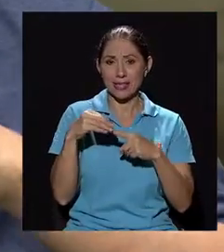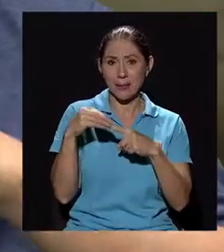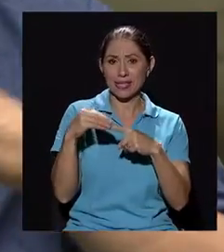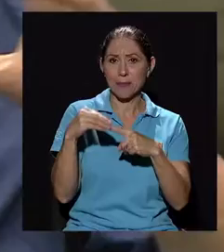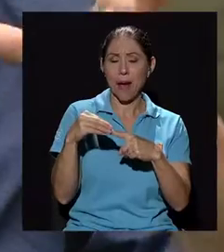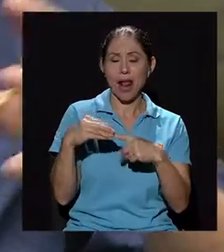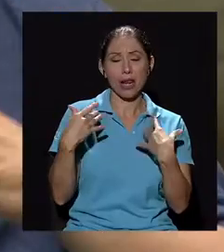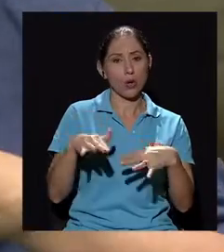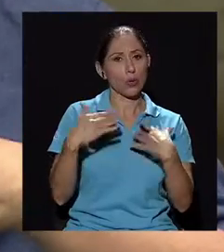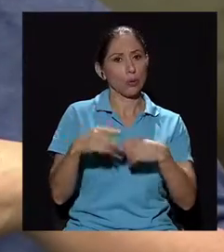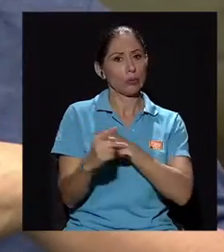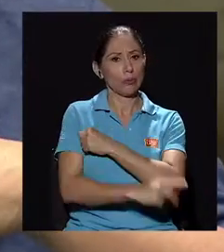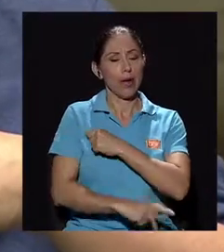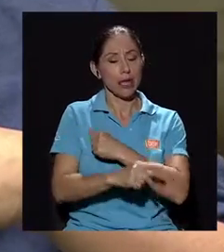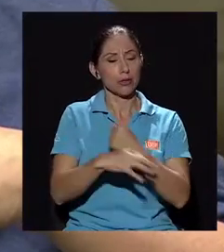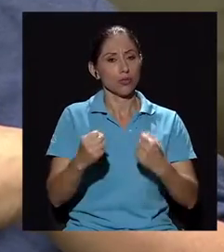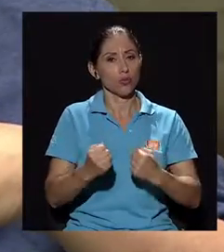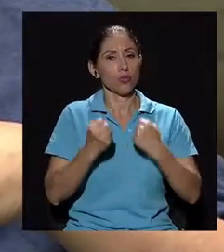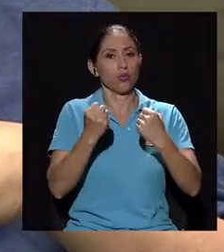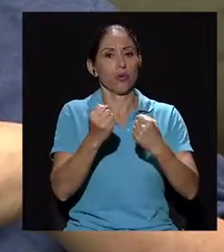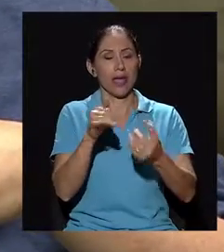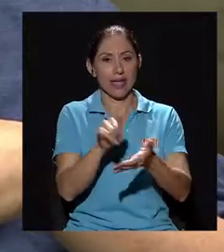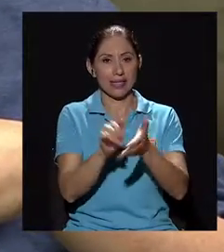digamos, potencia en este asunto.